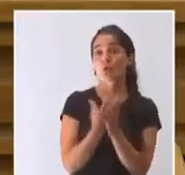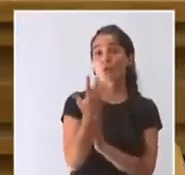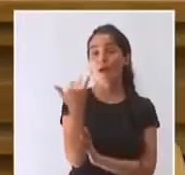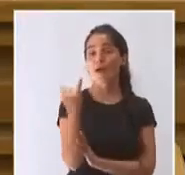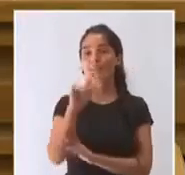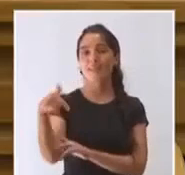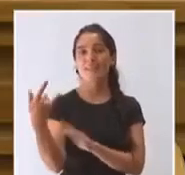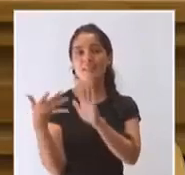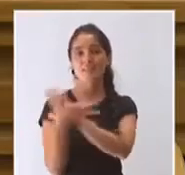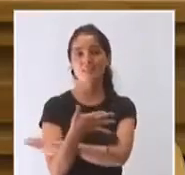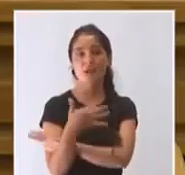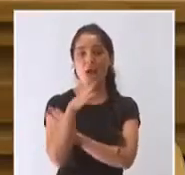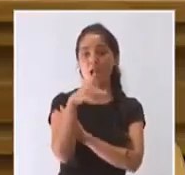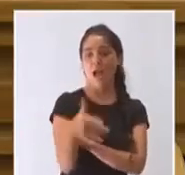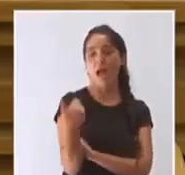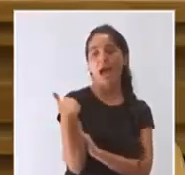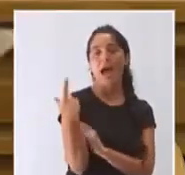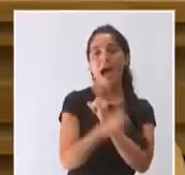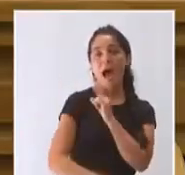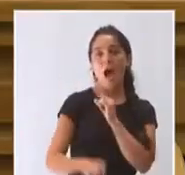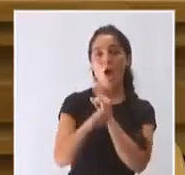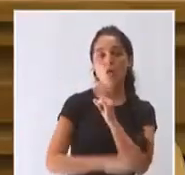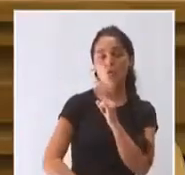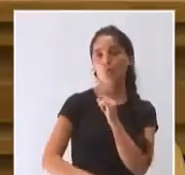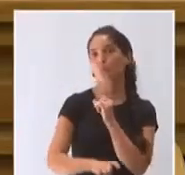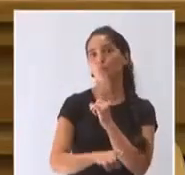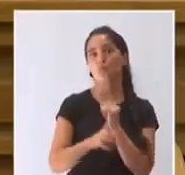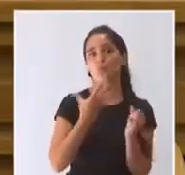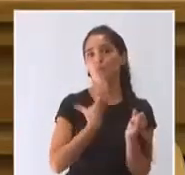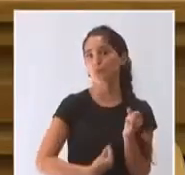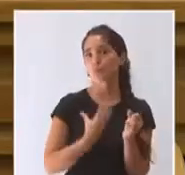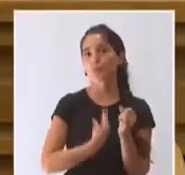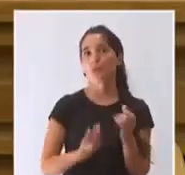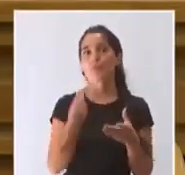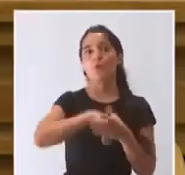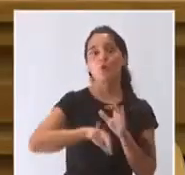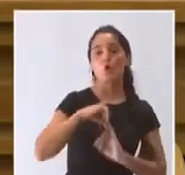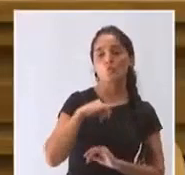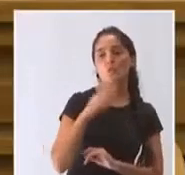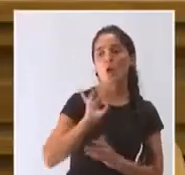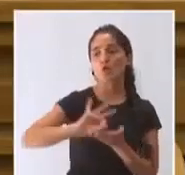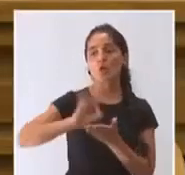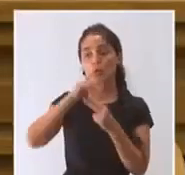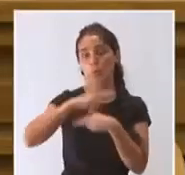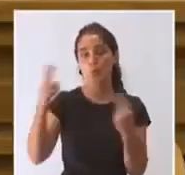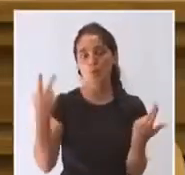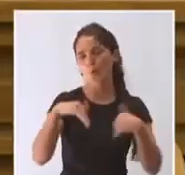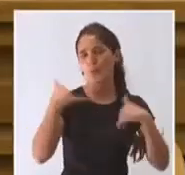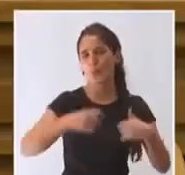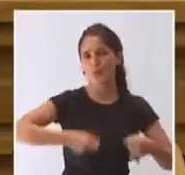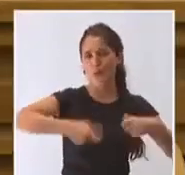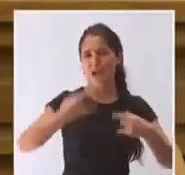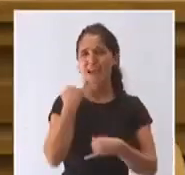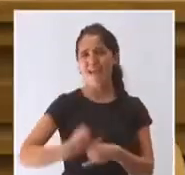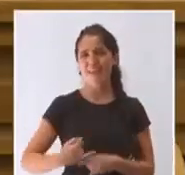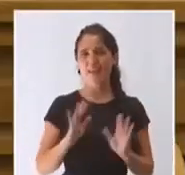nosotros sólo en agosto nos está costando un disgusto tras disgusto en hospitales y en los grandes servicios públicos que tiran de la luz por supuesto pero bueno espero que se pueda